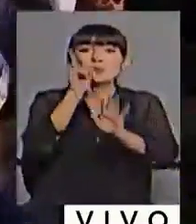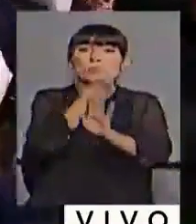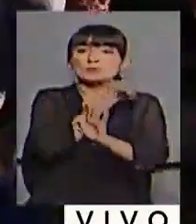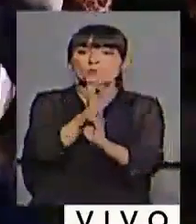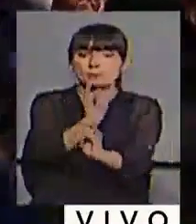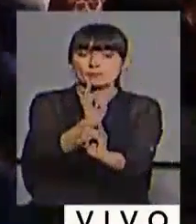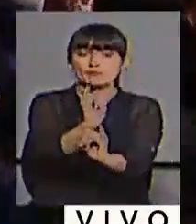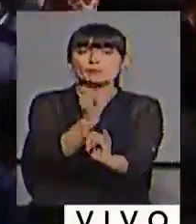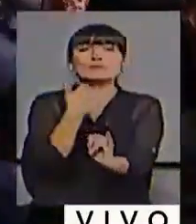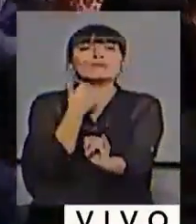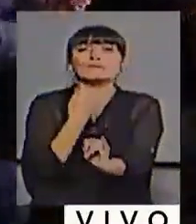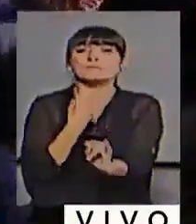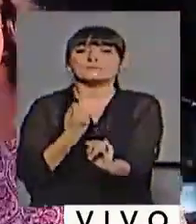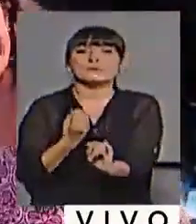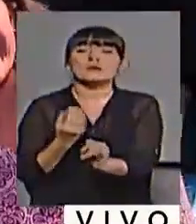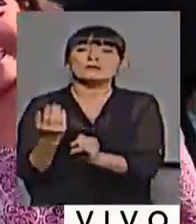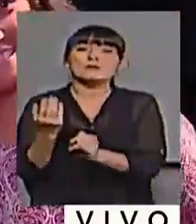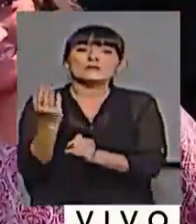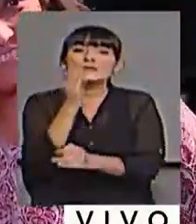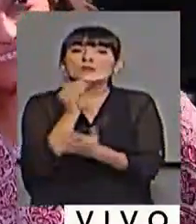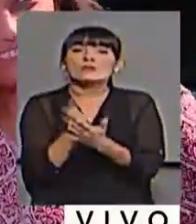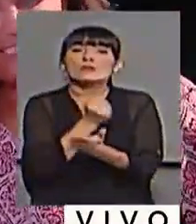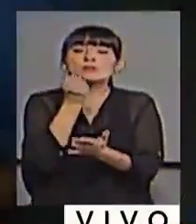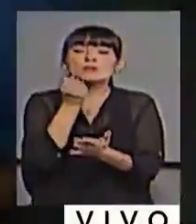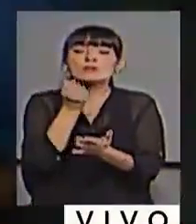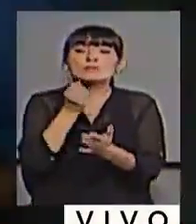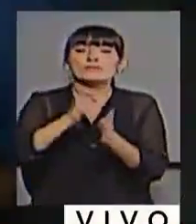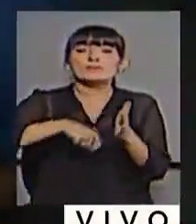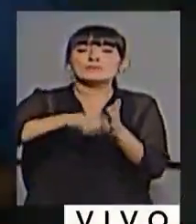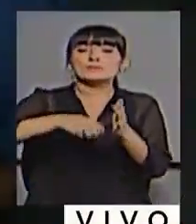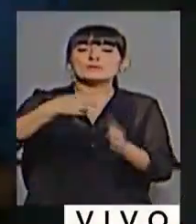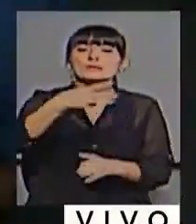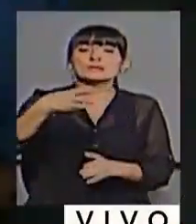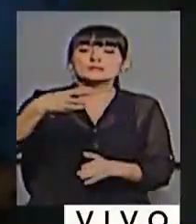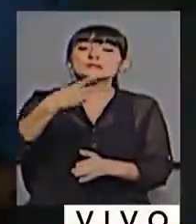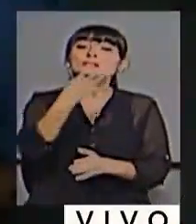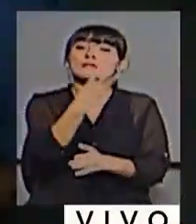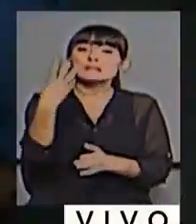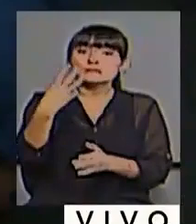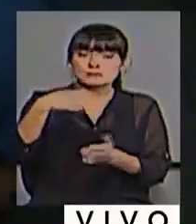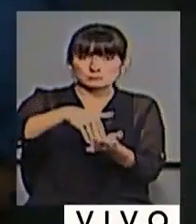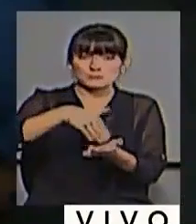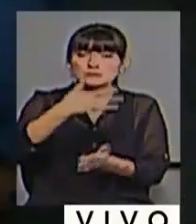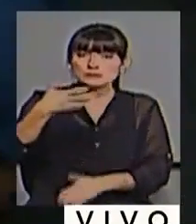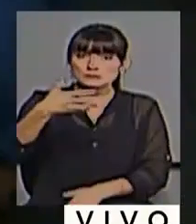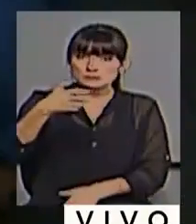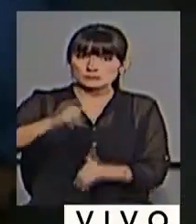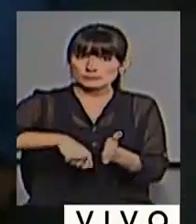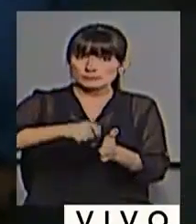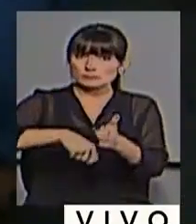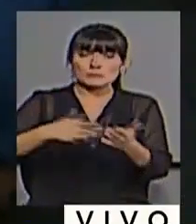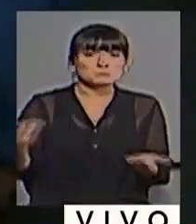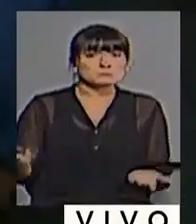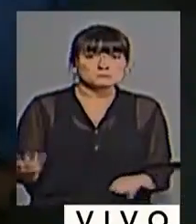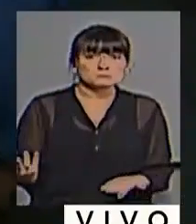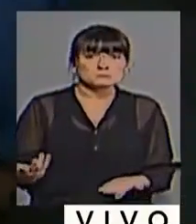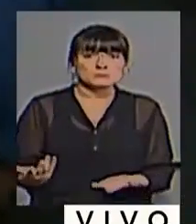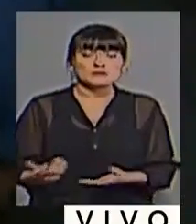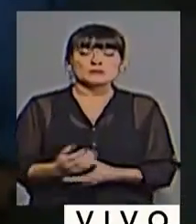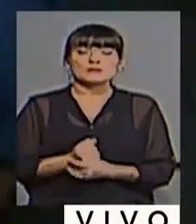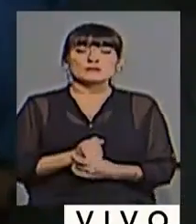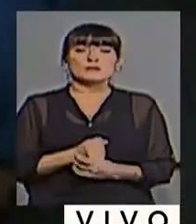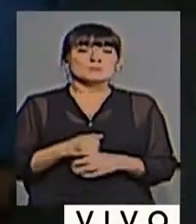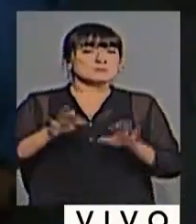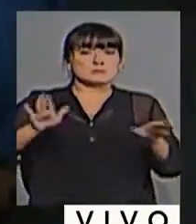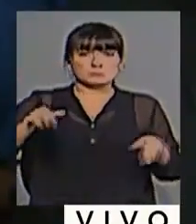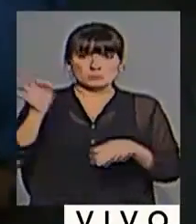el último dato. ¿Y qué pasa si no consigue las 33.500 firmas, que yo creo que las va a conseguir? Va va a mantener sus dichos cuando